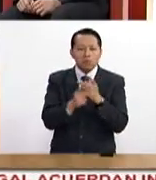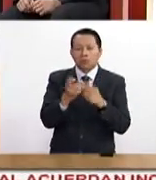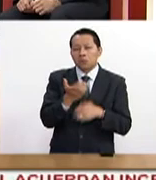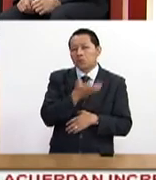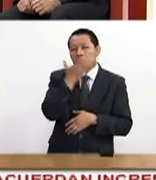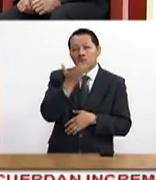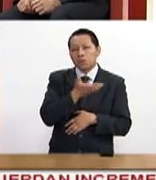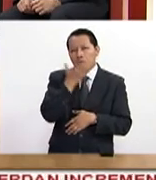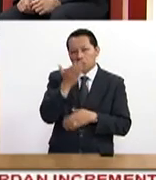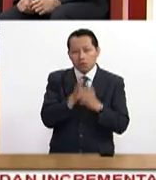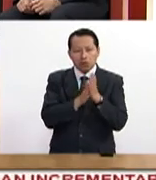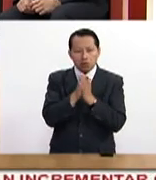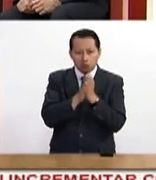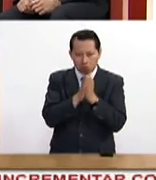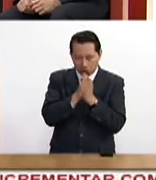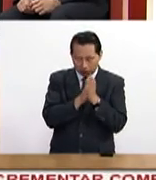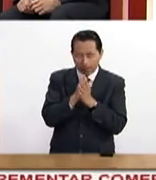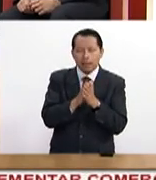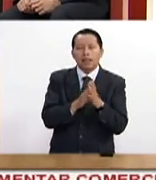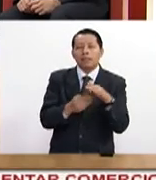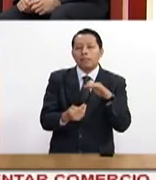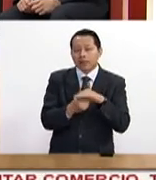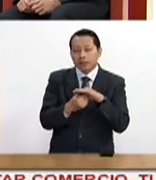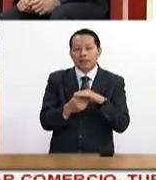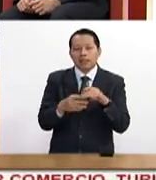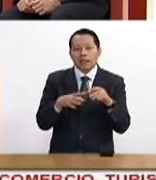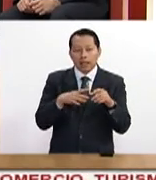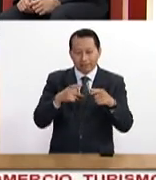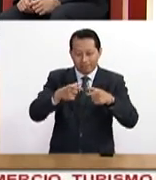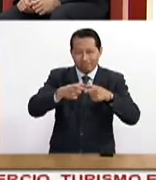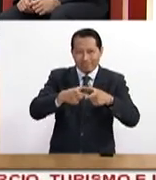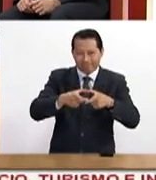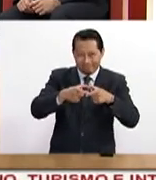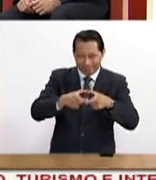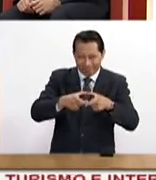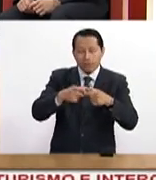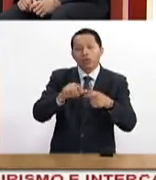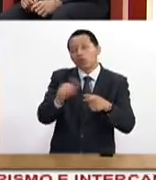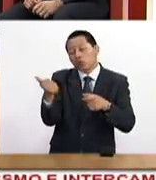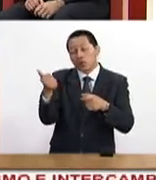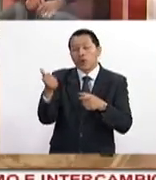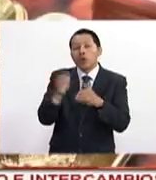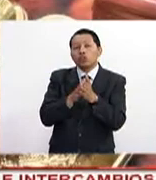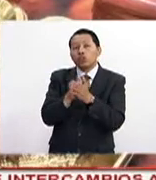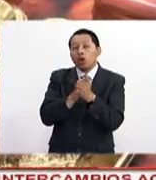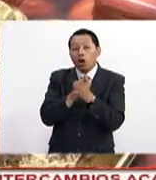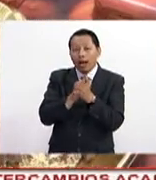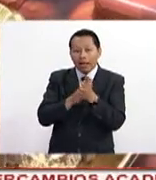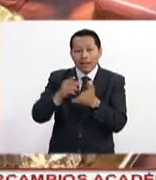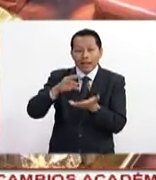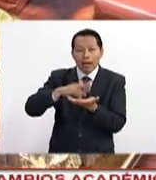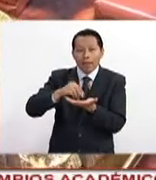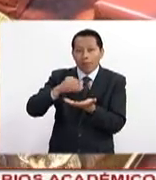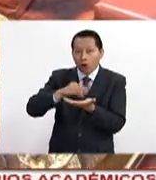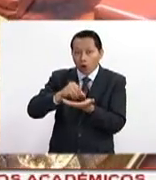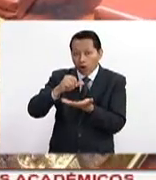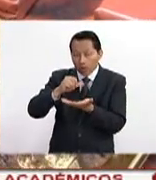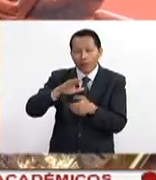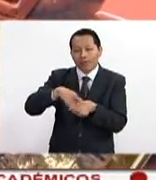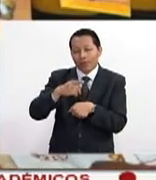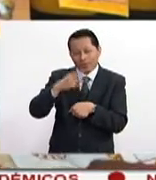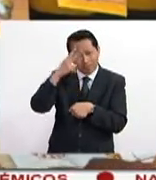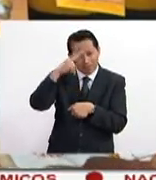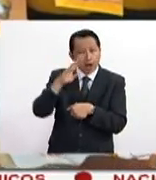tradicionalmente se hacían, chocolate de mesa, que es el de tablillas redondas, chocolate en polvo, porque en México se toma